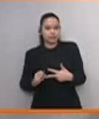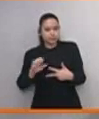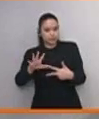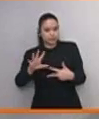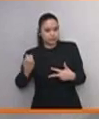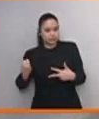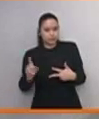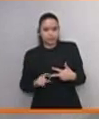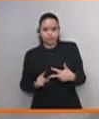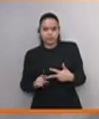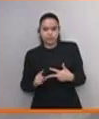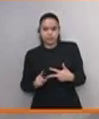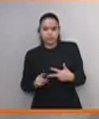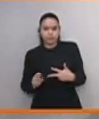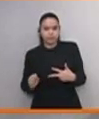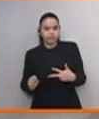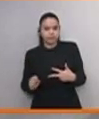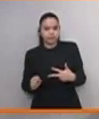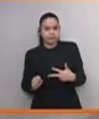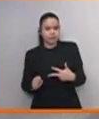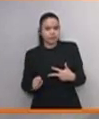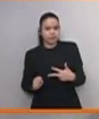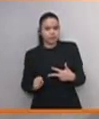50, tercer y último número,